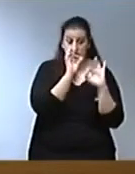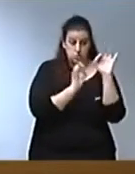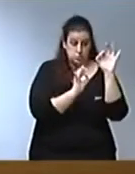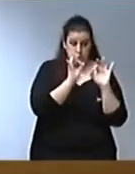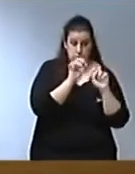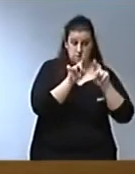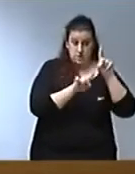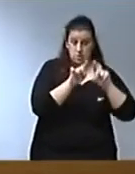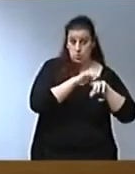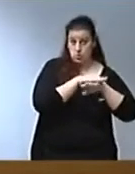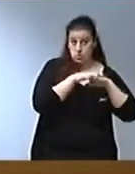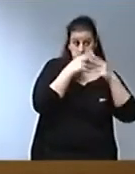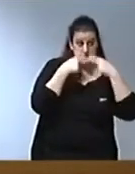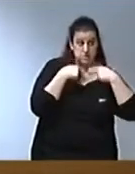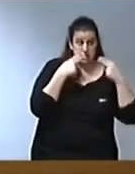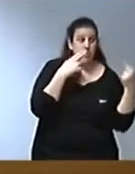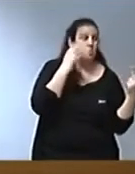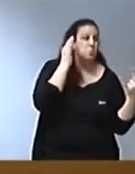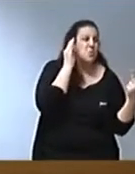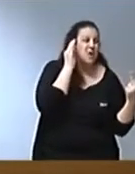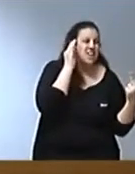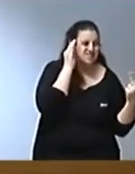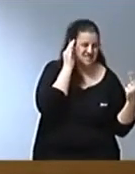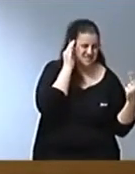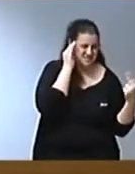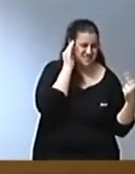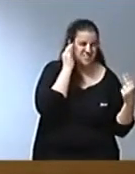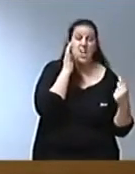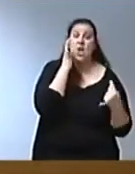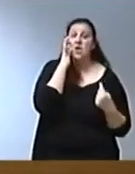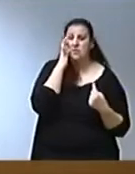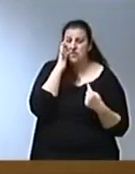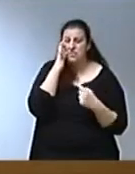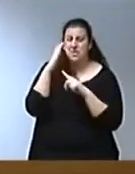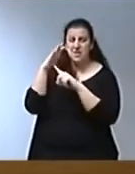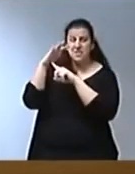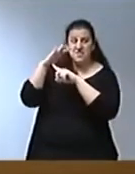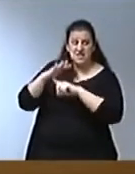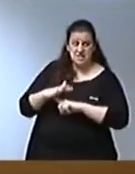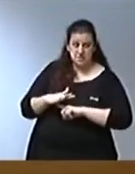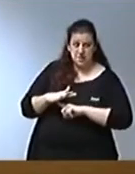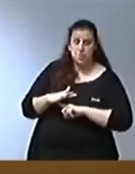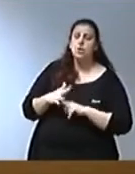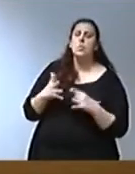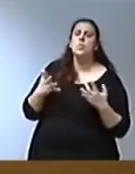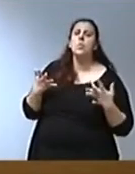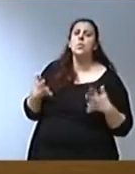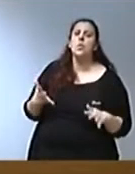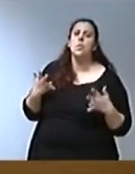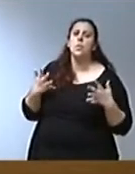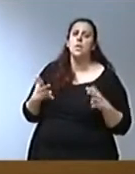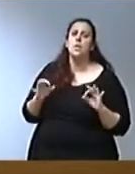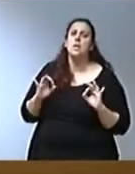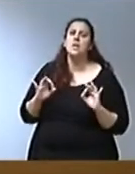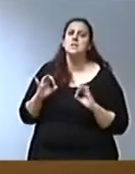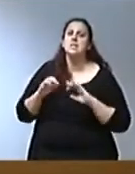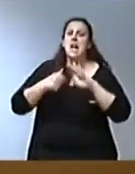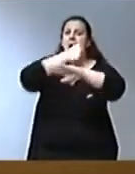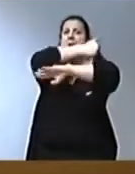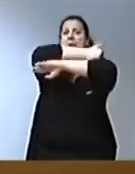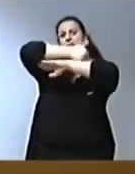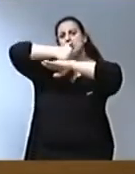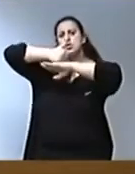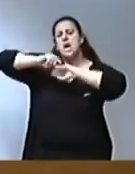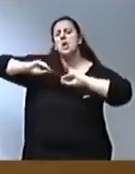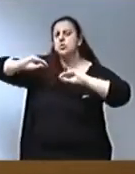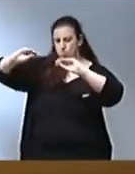algunos cuerpos de administración son mujeres. Donde existe discriminación es precisamente en los altos cargos